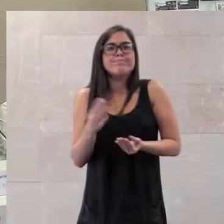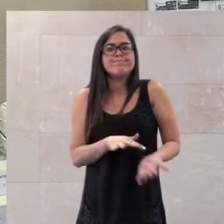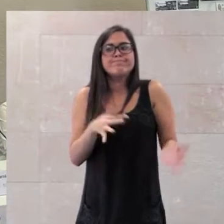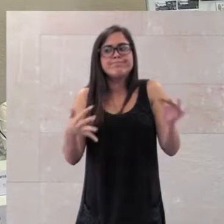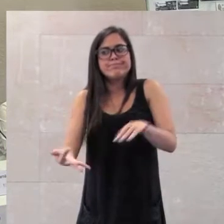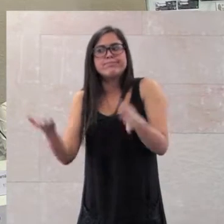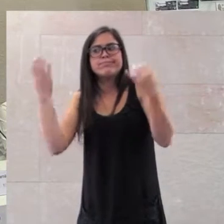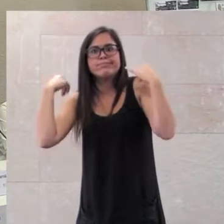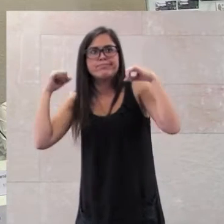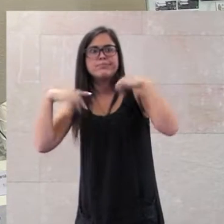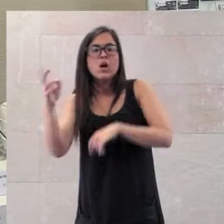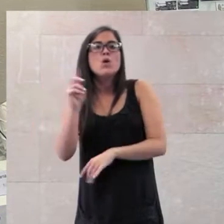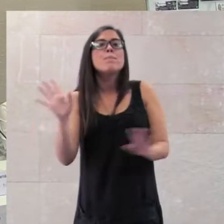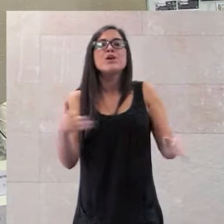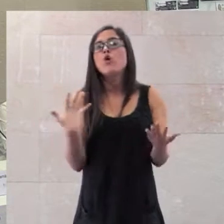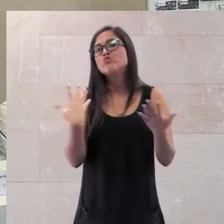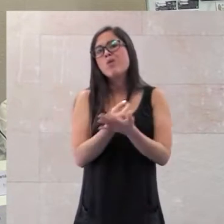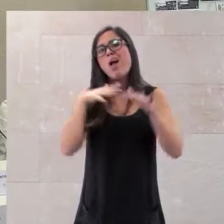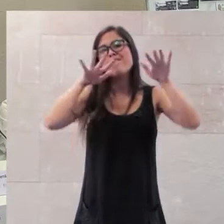favor de la igualdad.